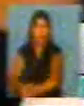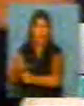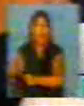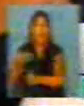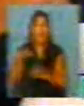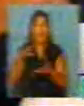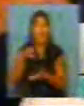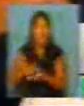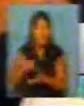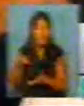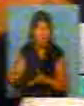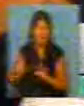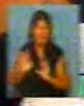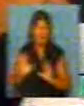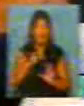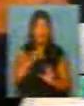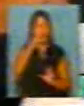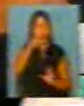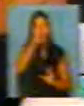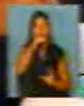liquidado el ingenio y sin trabajadores.